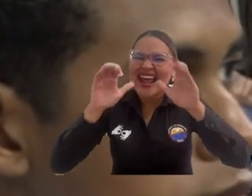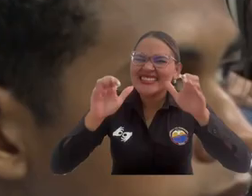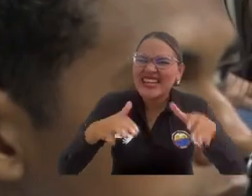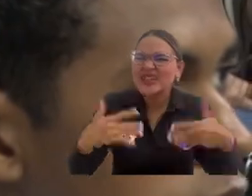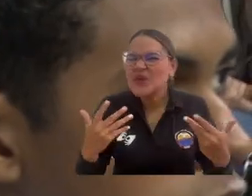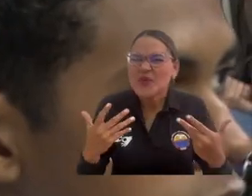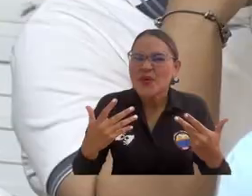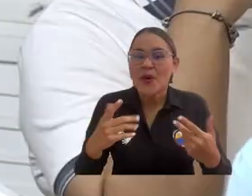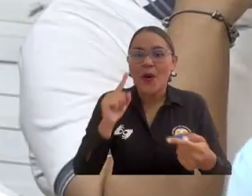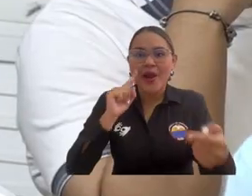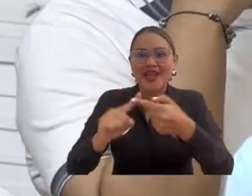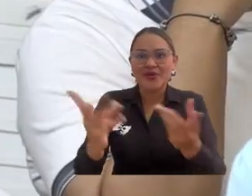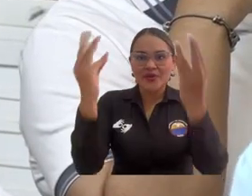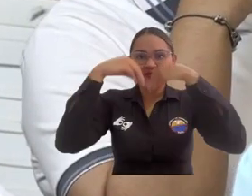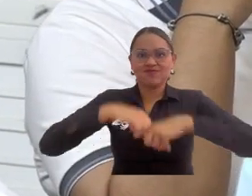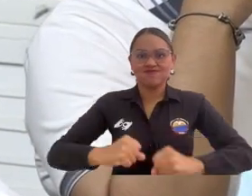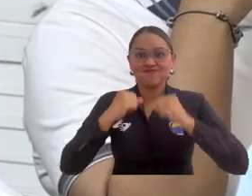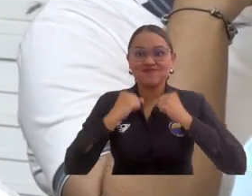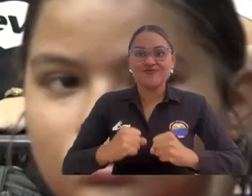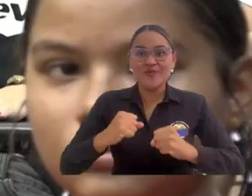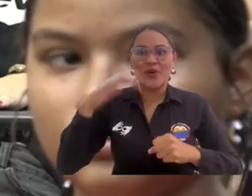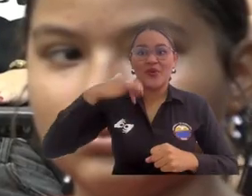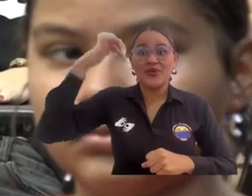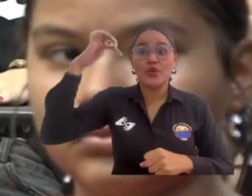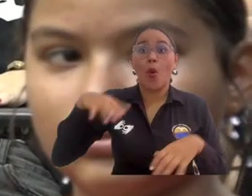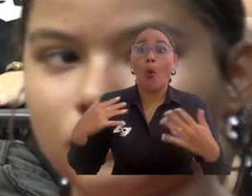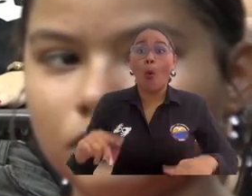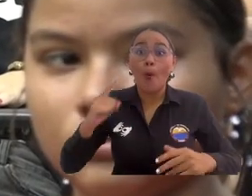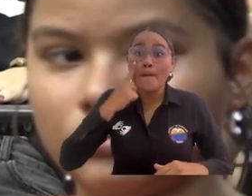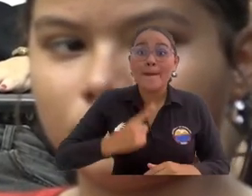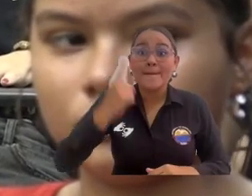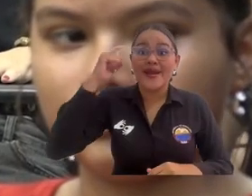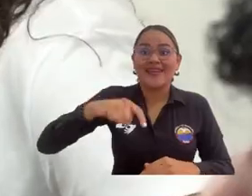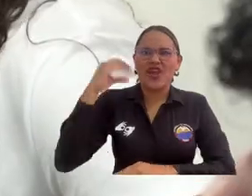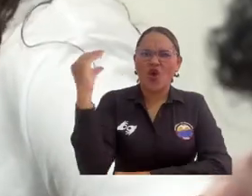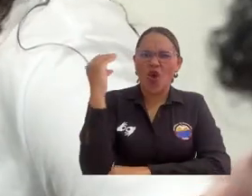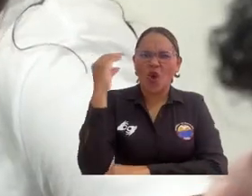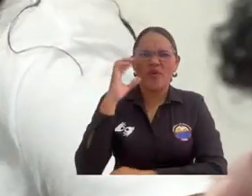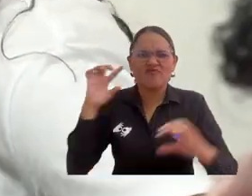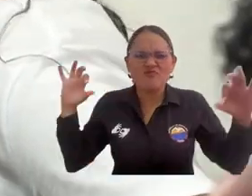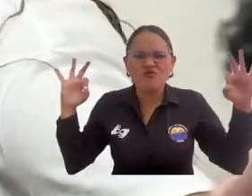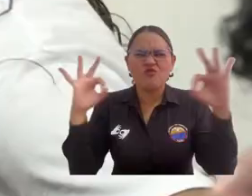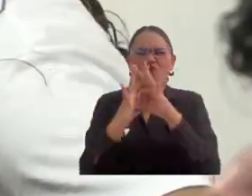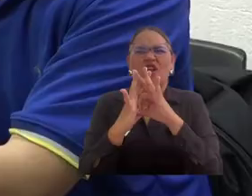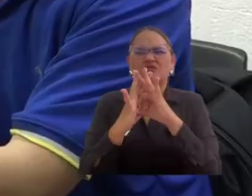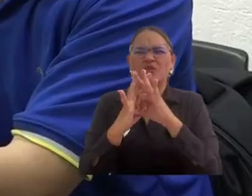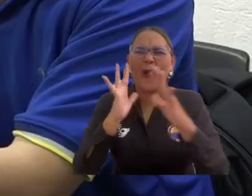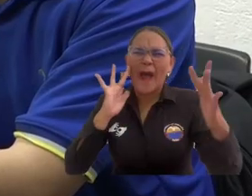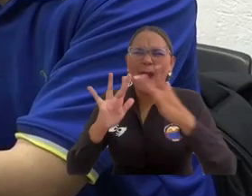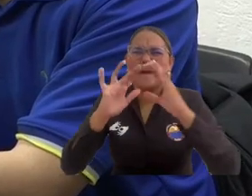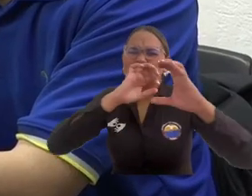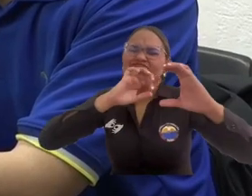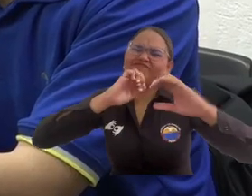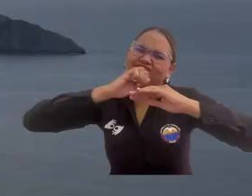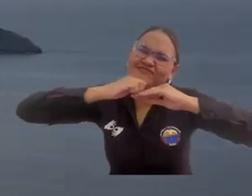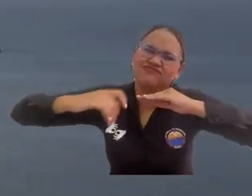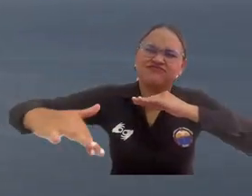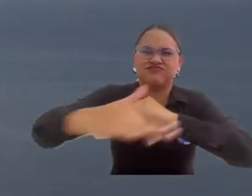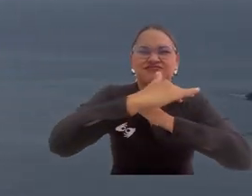las que se formarán como futuros profesionales de este programa pionero en Colombia y con enfoque completo hacia el